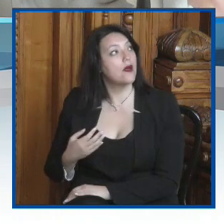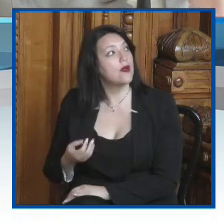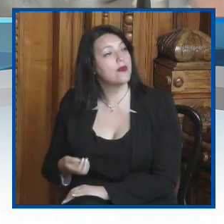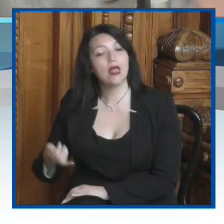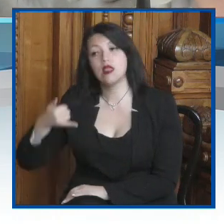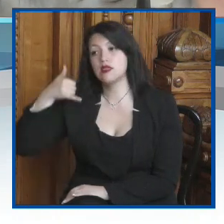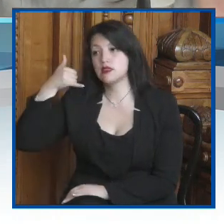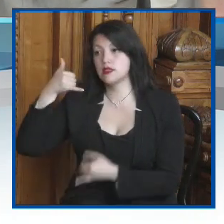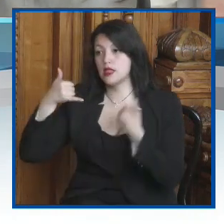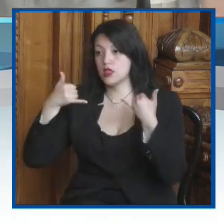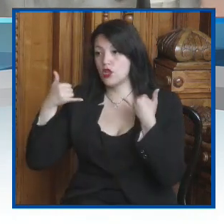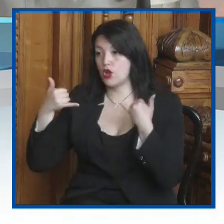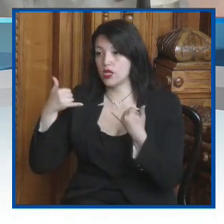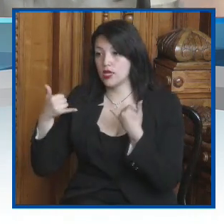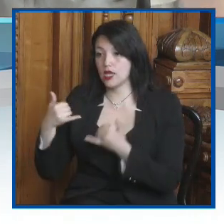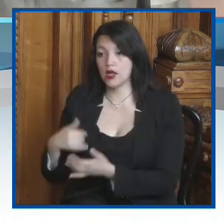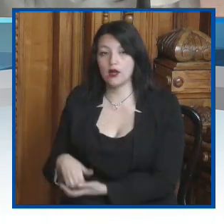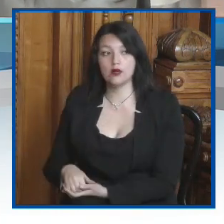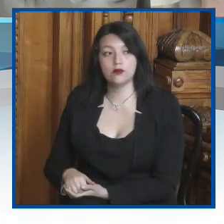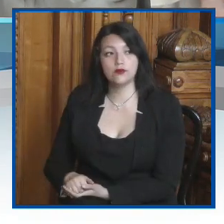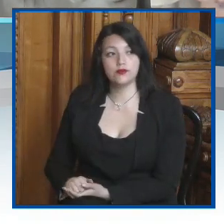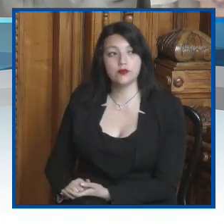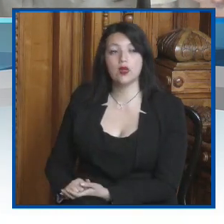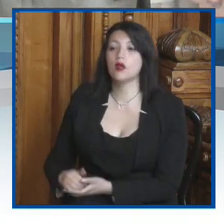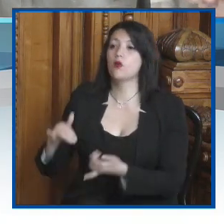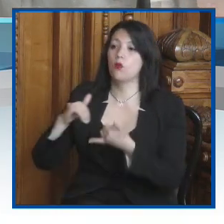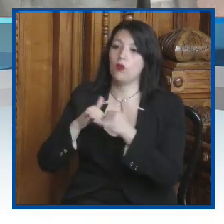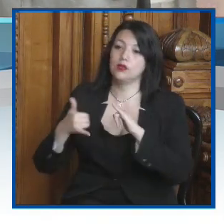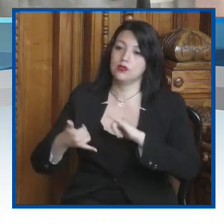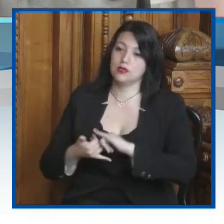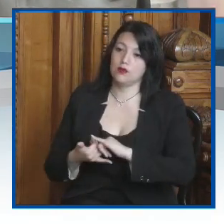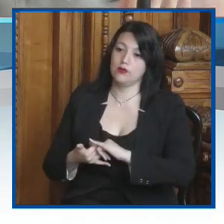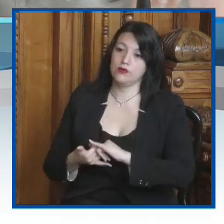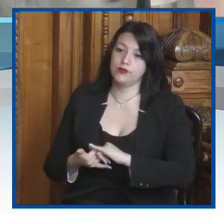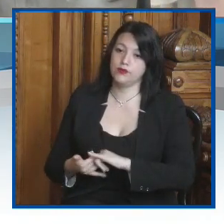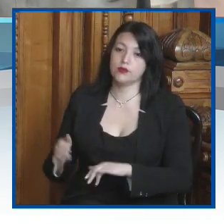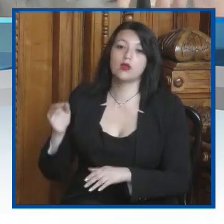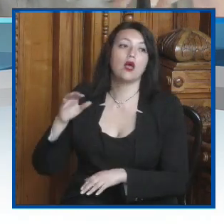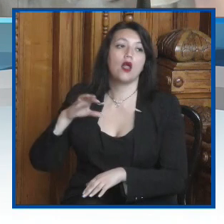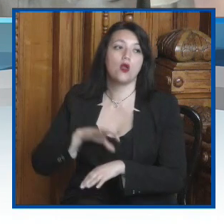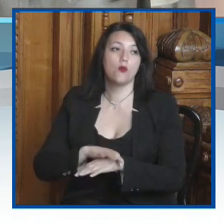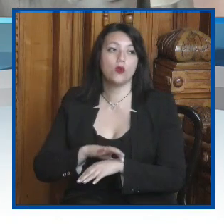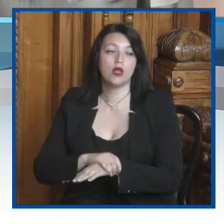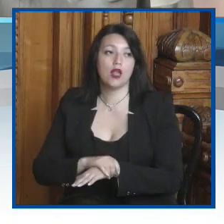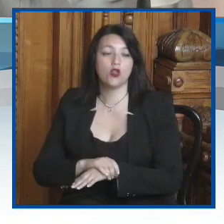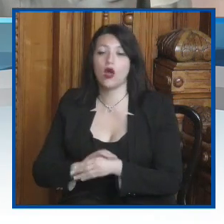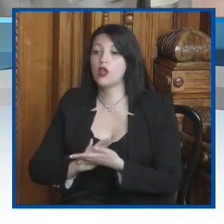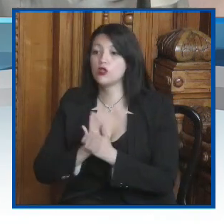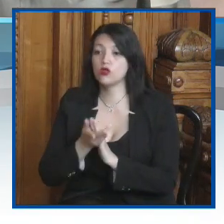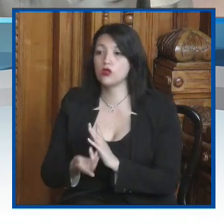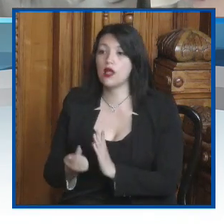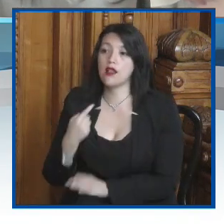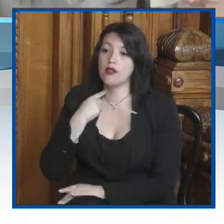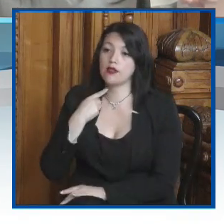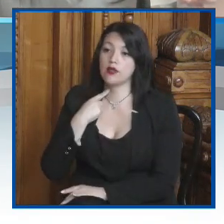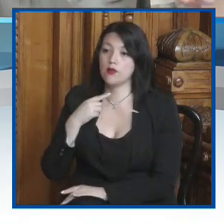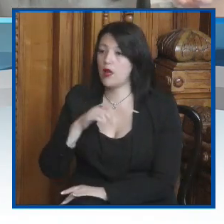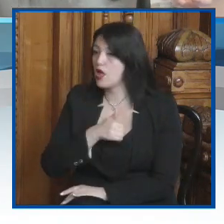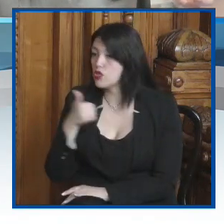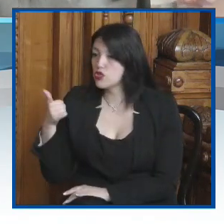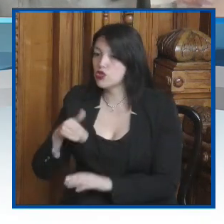tecnología e innovación, es a comunicarnos con WhatsApp. A los imputados, a las víctimas, a todos los citamos por